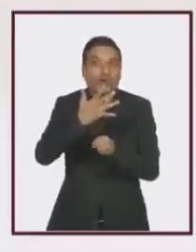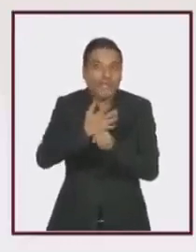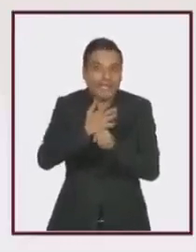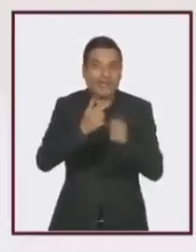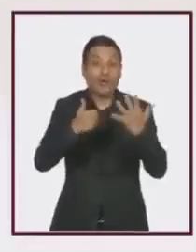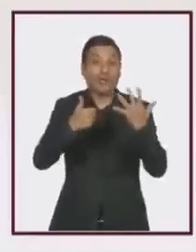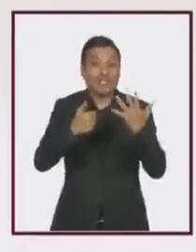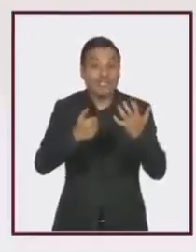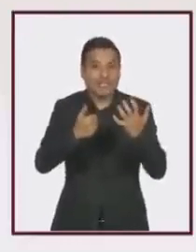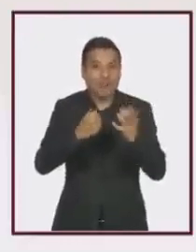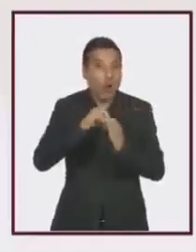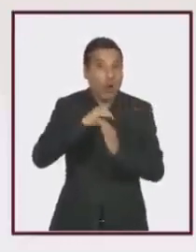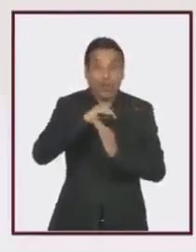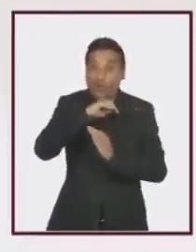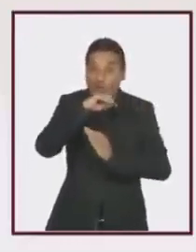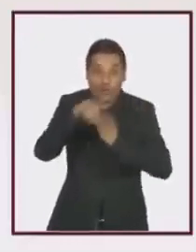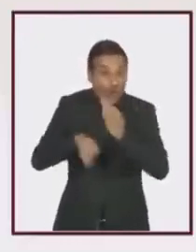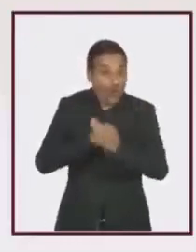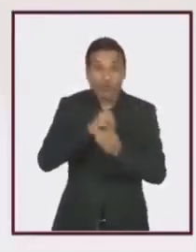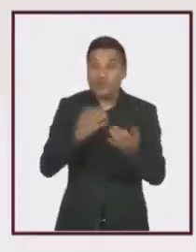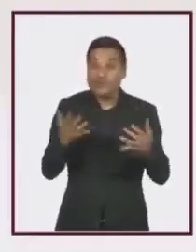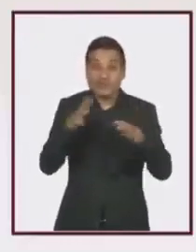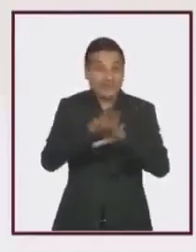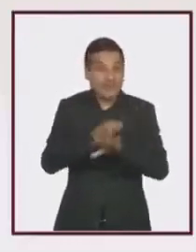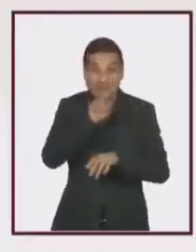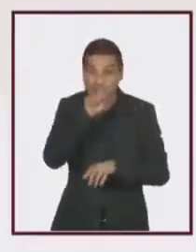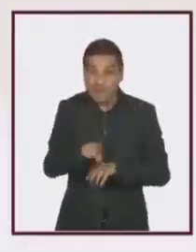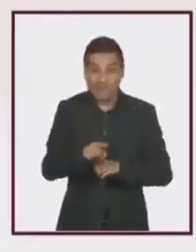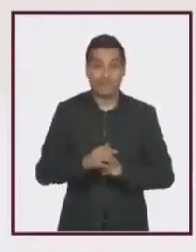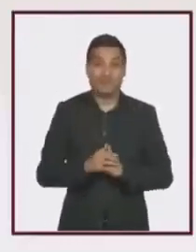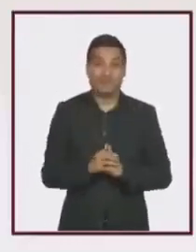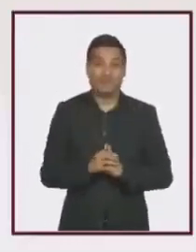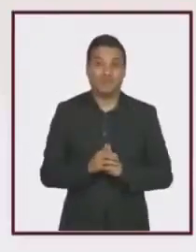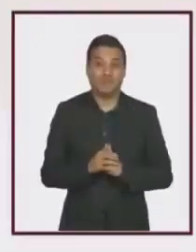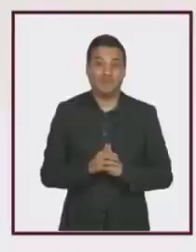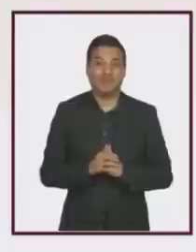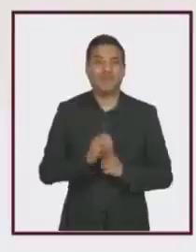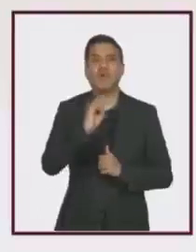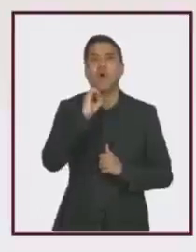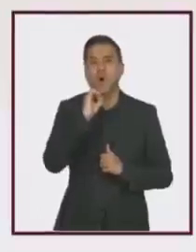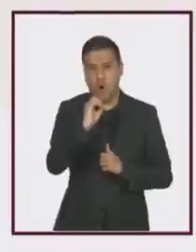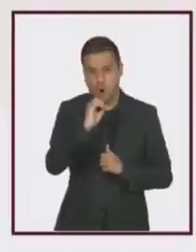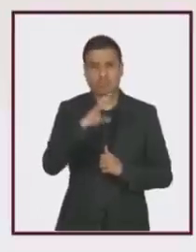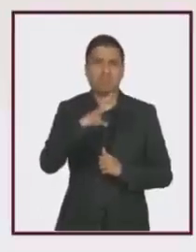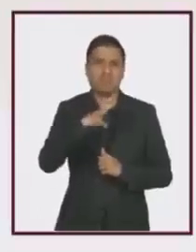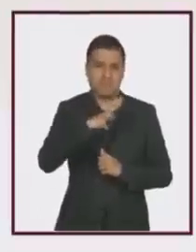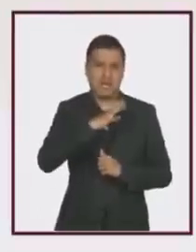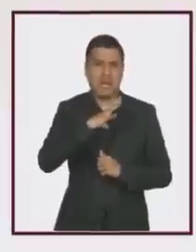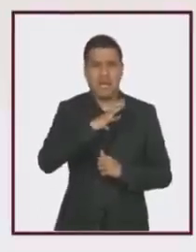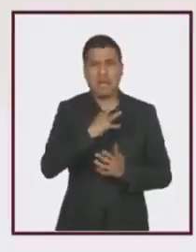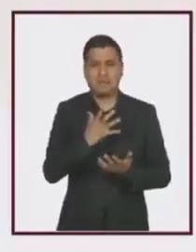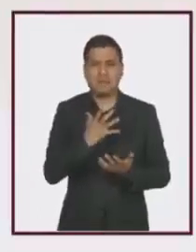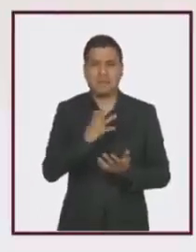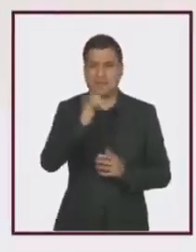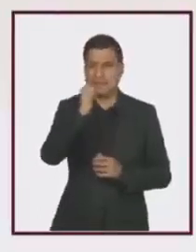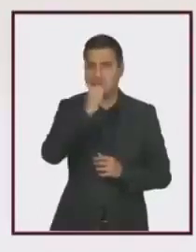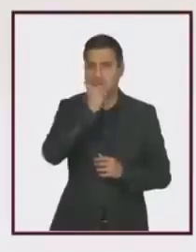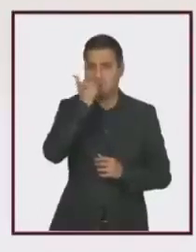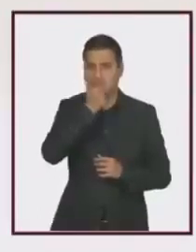y los tienen todos en el mismo salón. O tienen niños o adolescentes